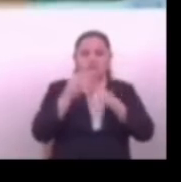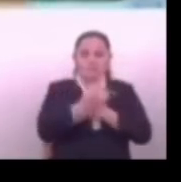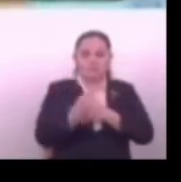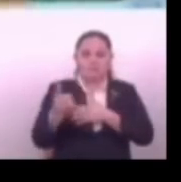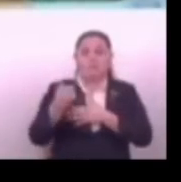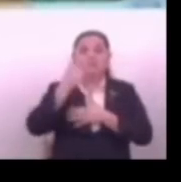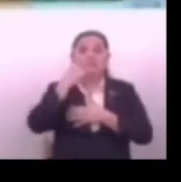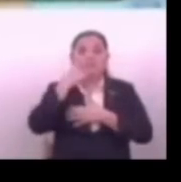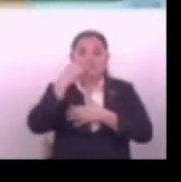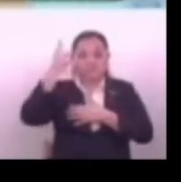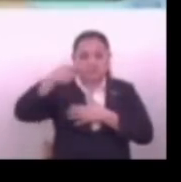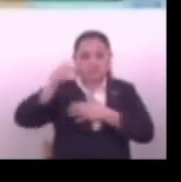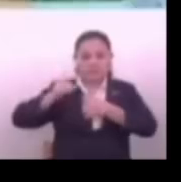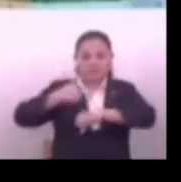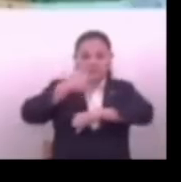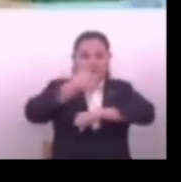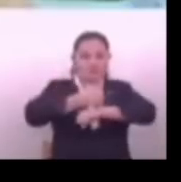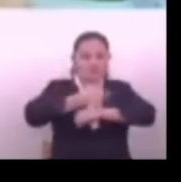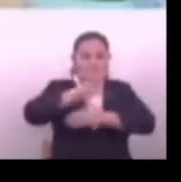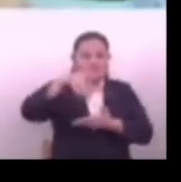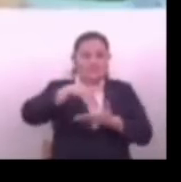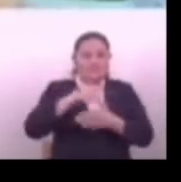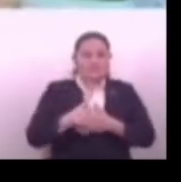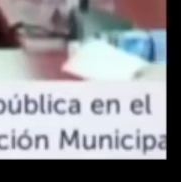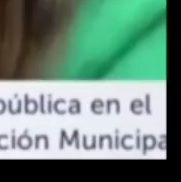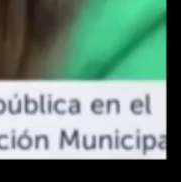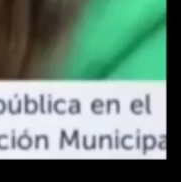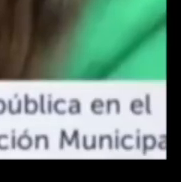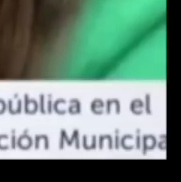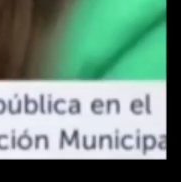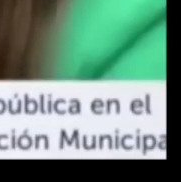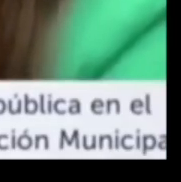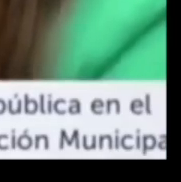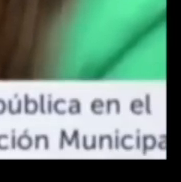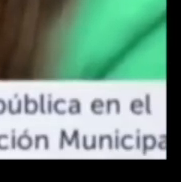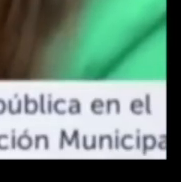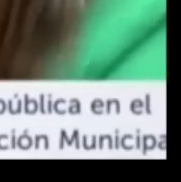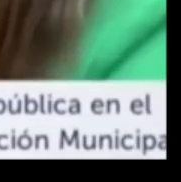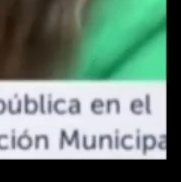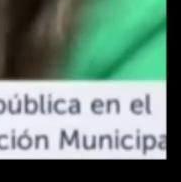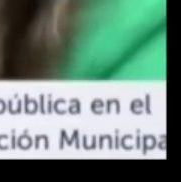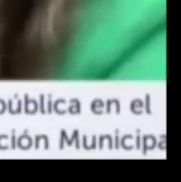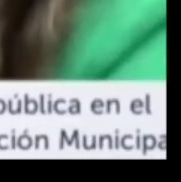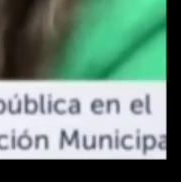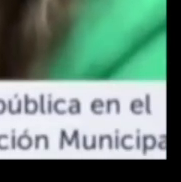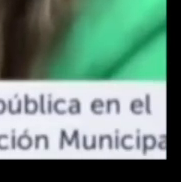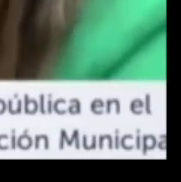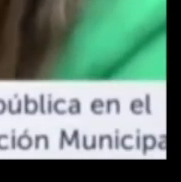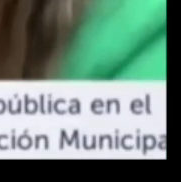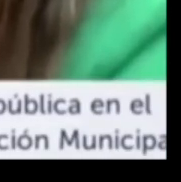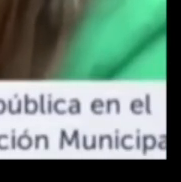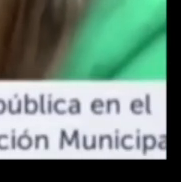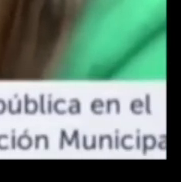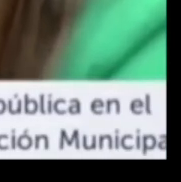habitantes, es donde se debería de definir que va a estar la sede municipal. Ese es el punto. Yo no estoy diciendo en qué dirección va a estar la sede